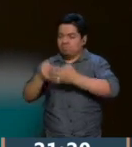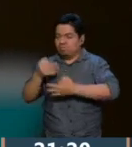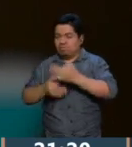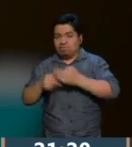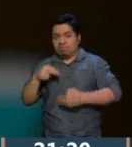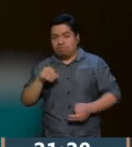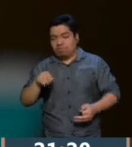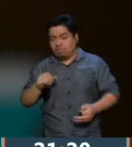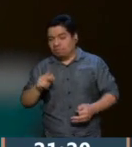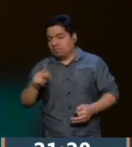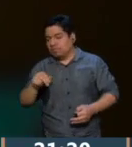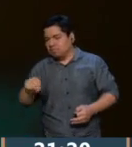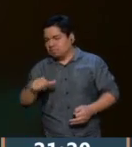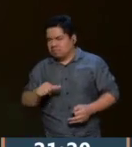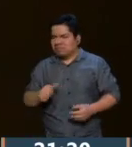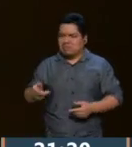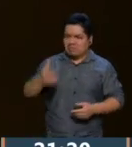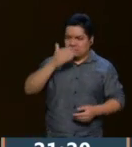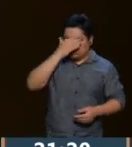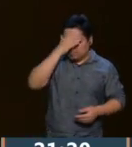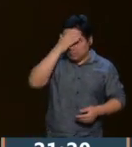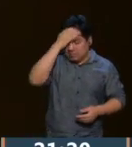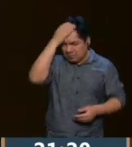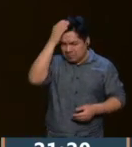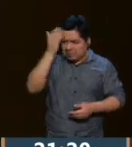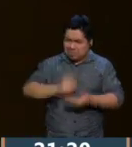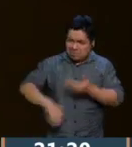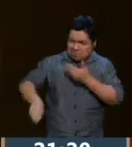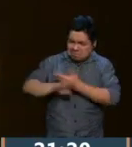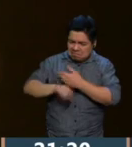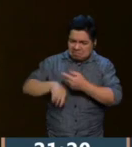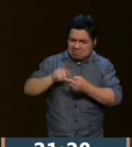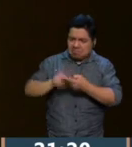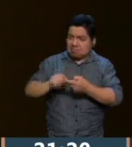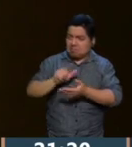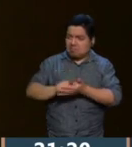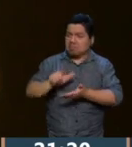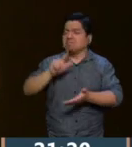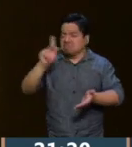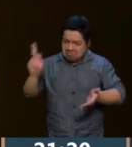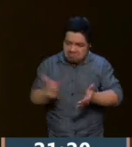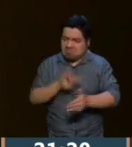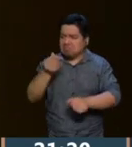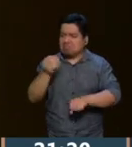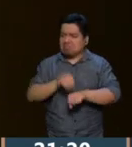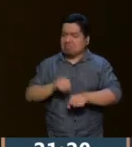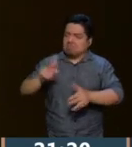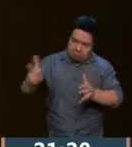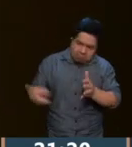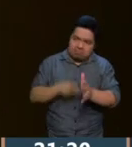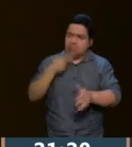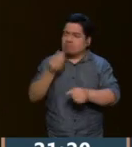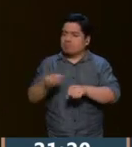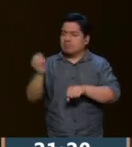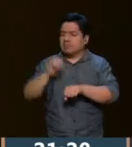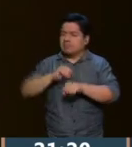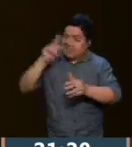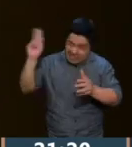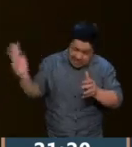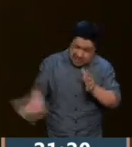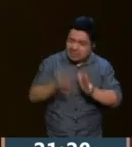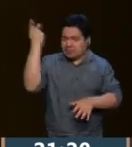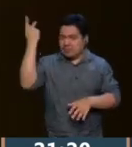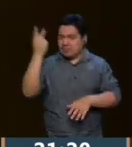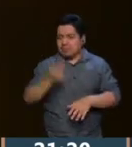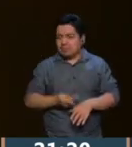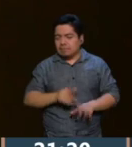Piña, por más que amenacen que nos van a echar atrás la ley, pues la volveremos a hacer y la volveremos a hacer y la volveremos a hacer